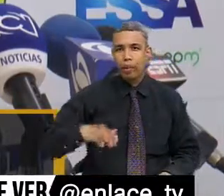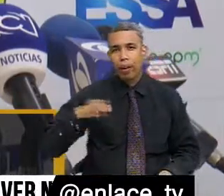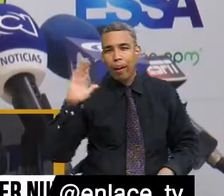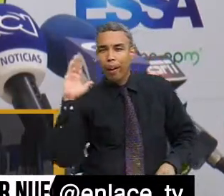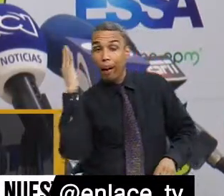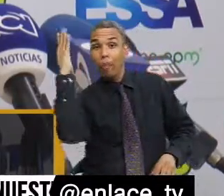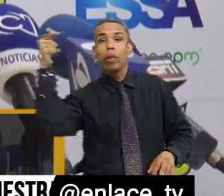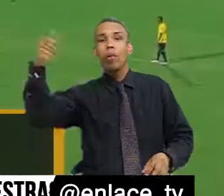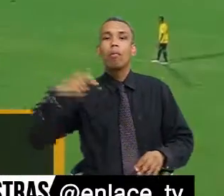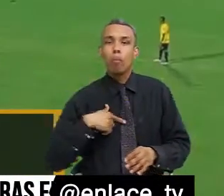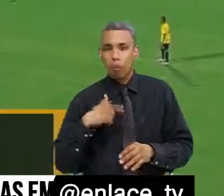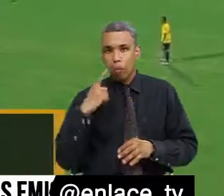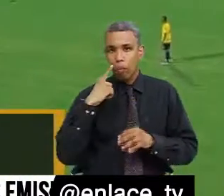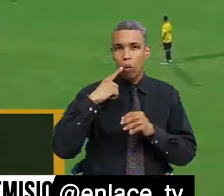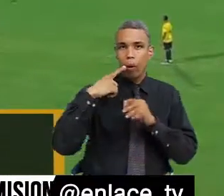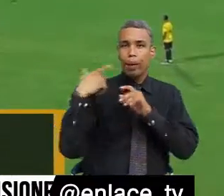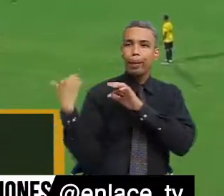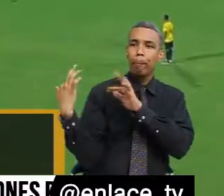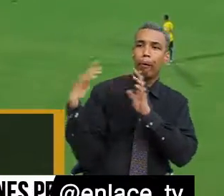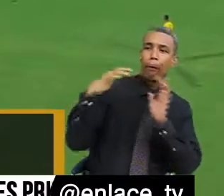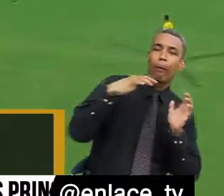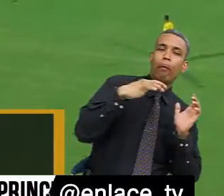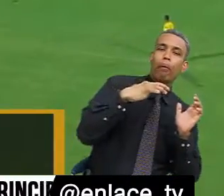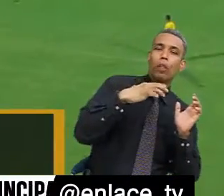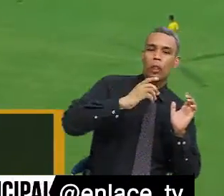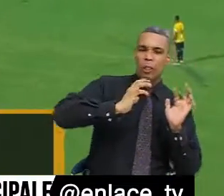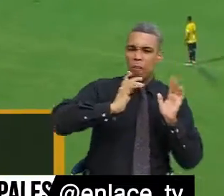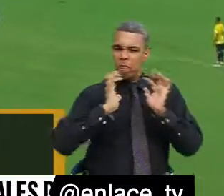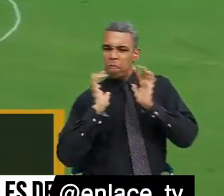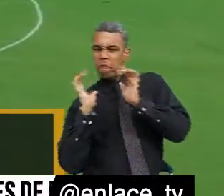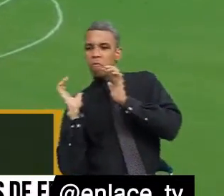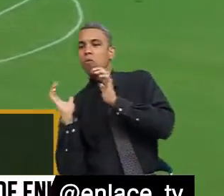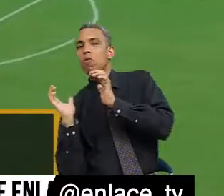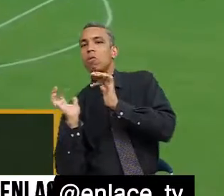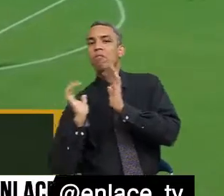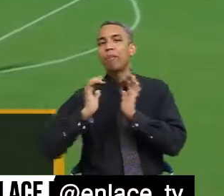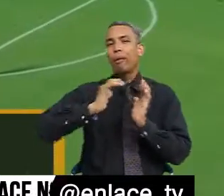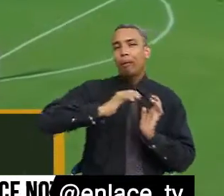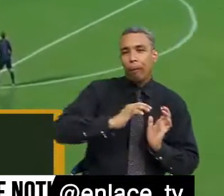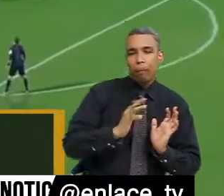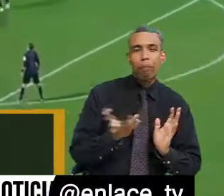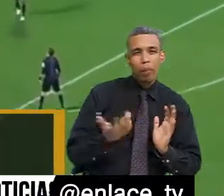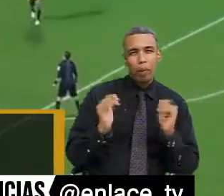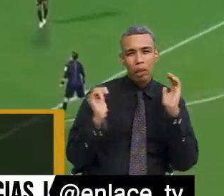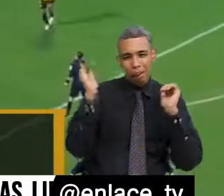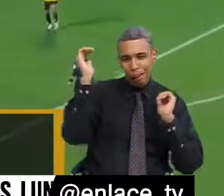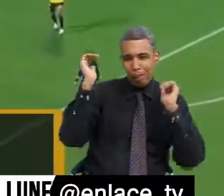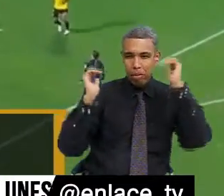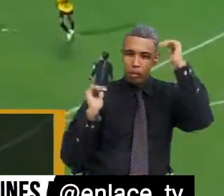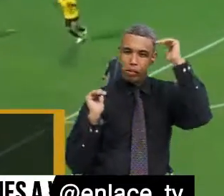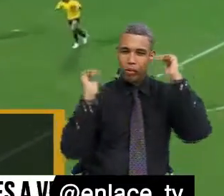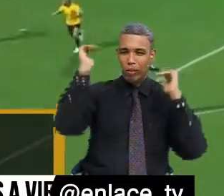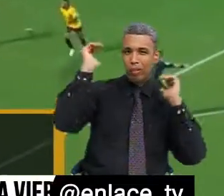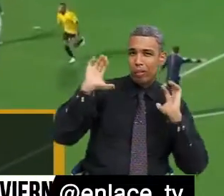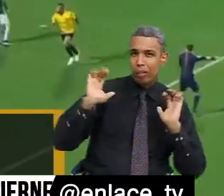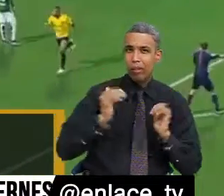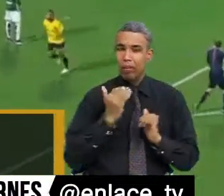alcanzaran en el marcador nuevamente, ¿no? Más allá de goles, no sé si algunos